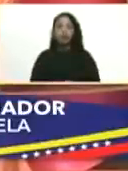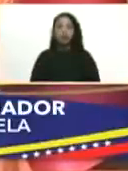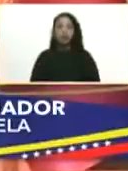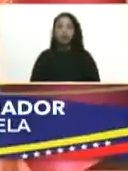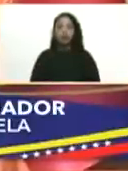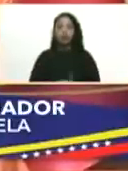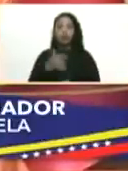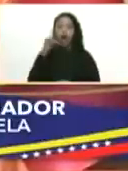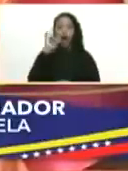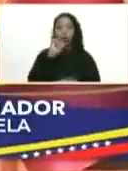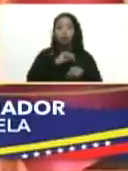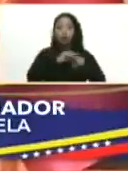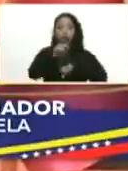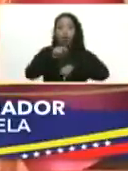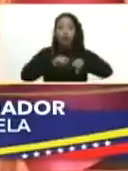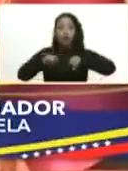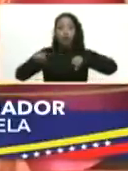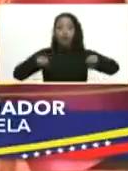Tenemos una coordinación